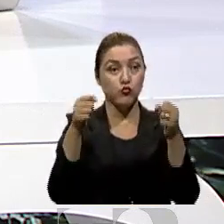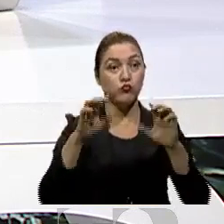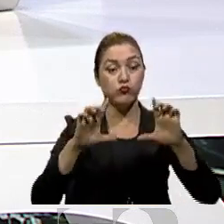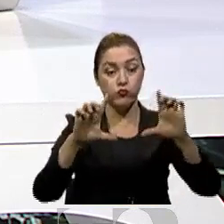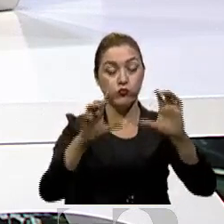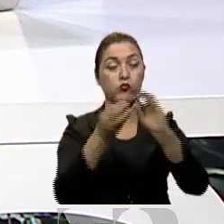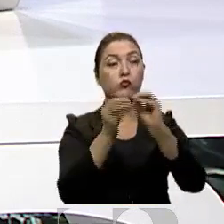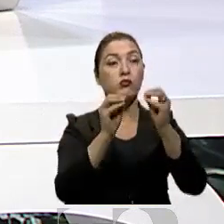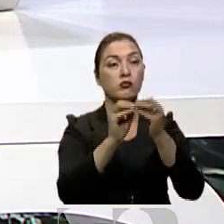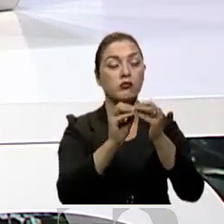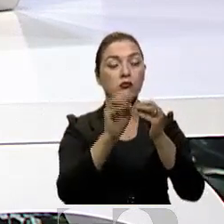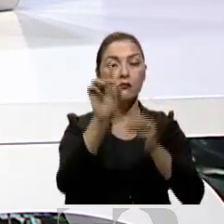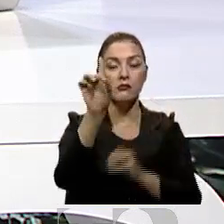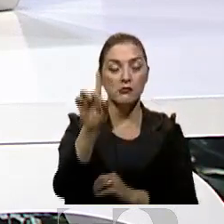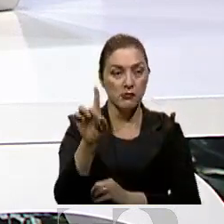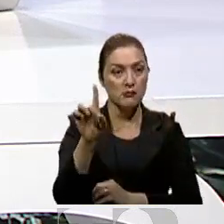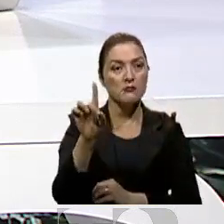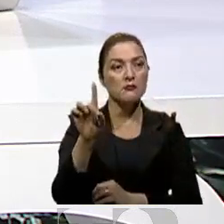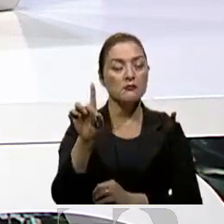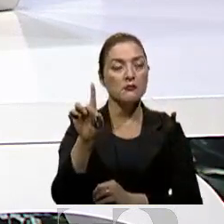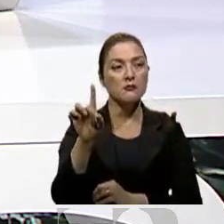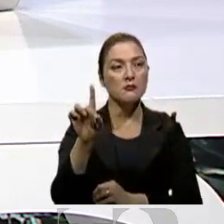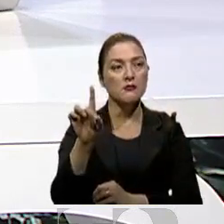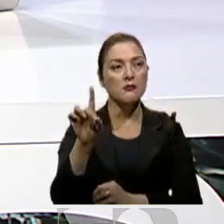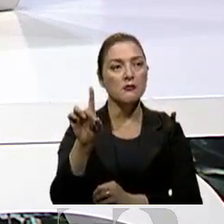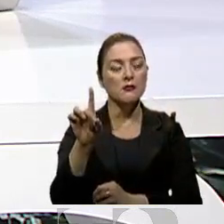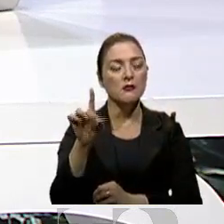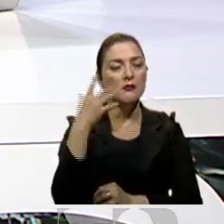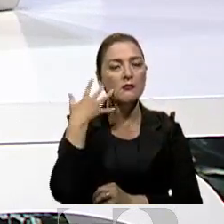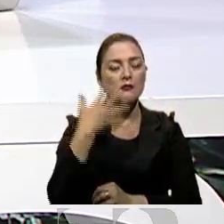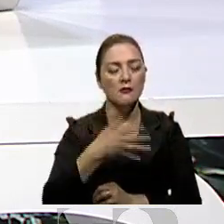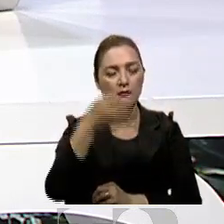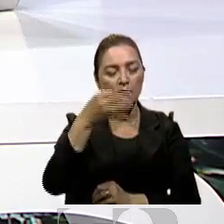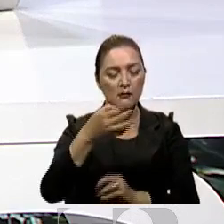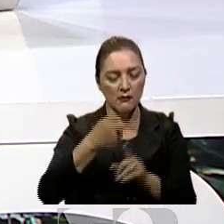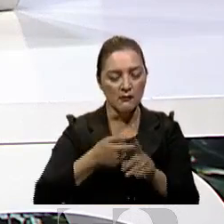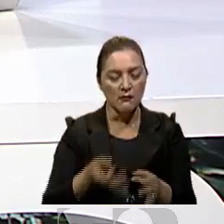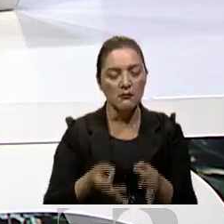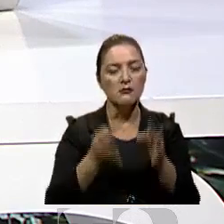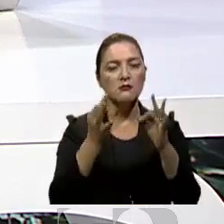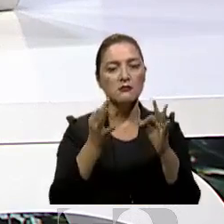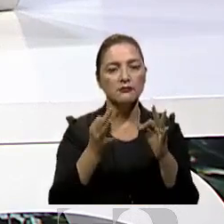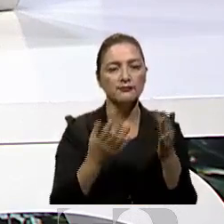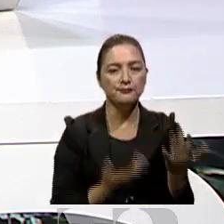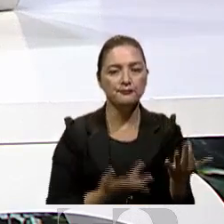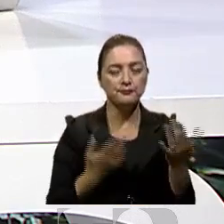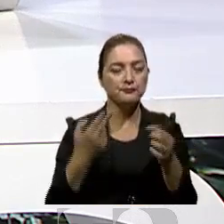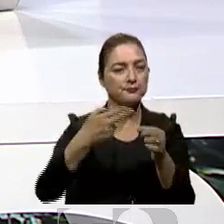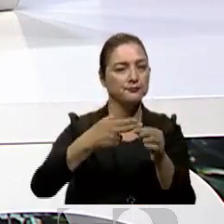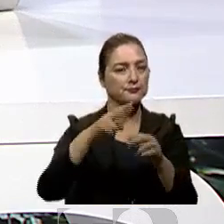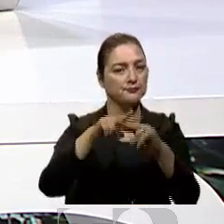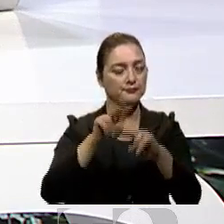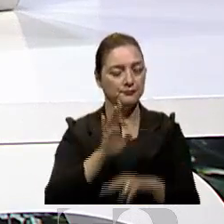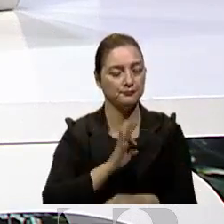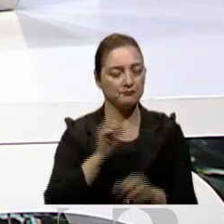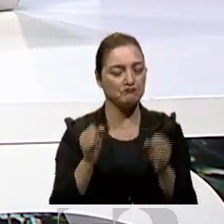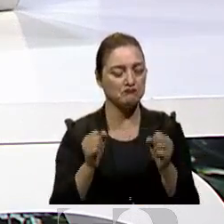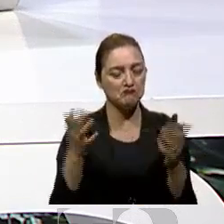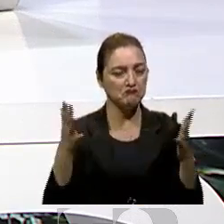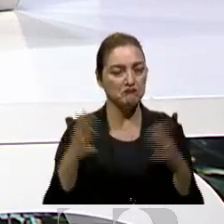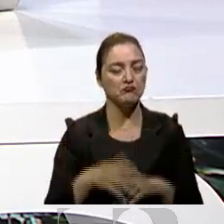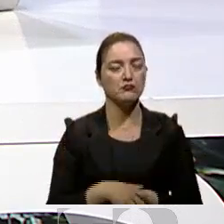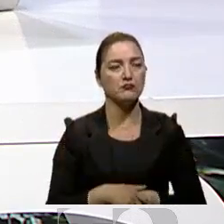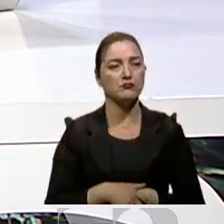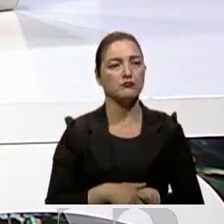placa terminada en dígito 1, es decir, que debían cumplir con la calendarización en febrero, aún no se presentan a la revisión técnica vehicular. Bueno,